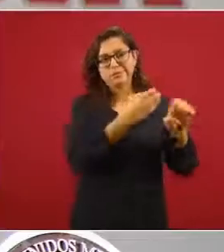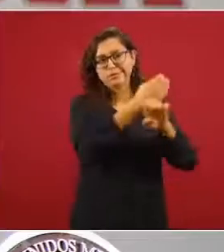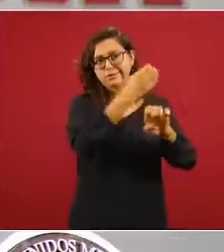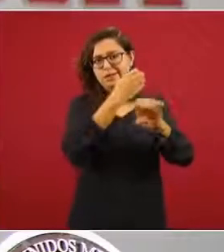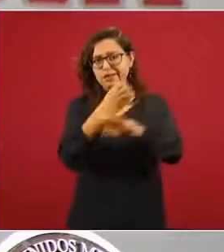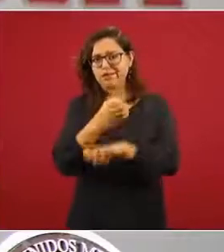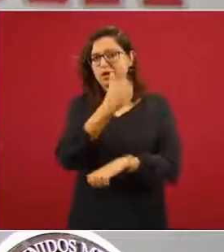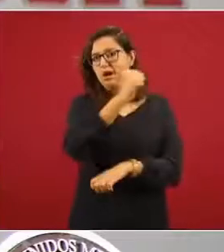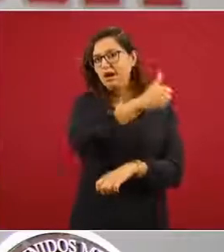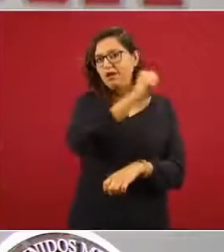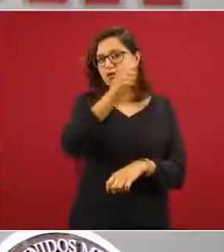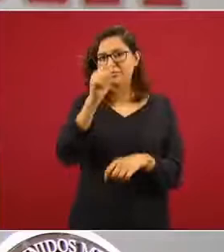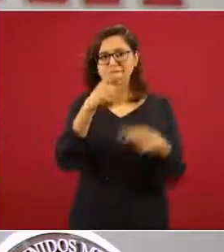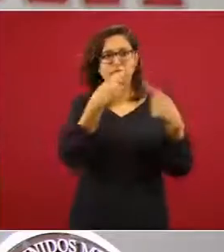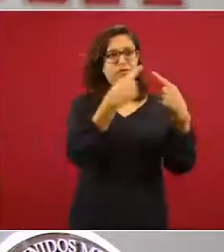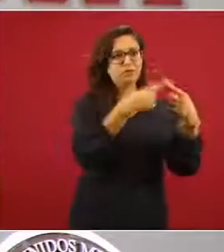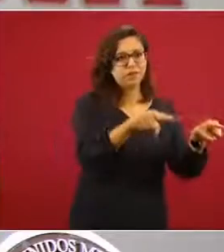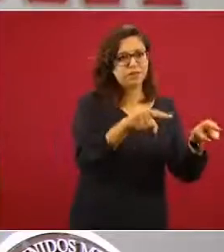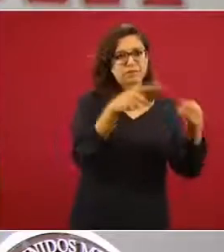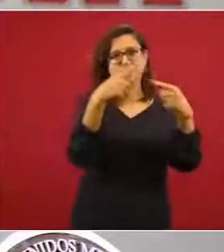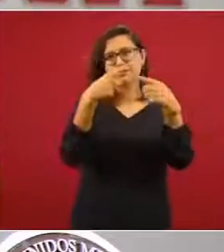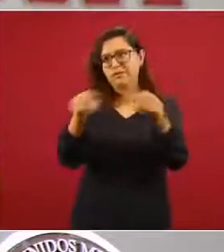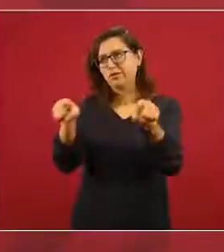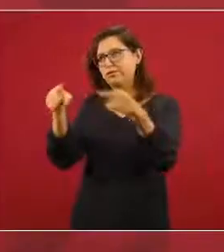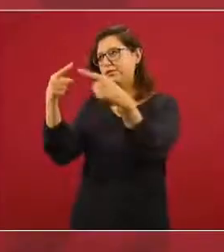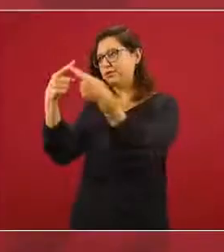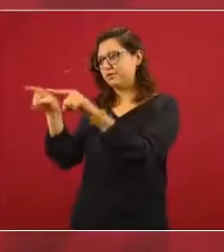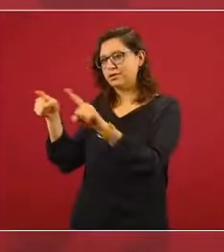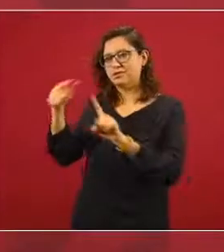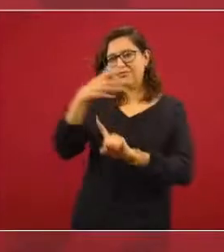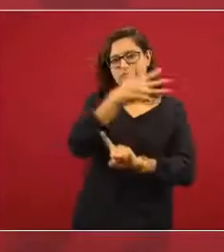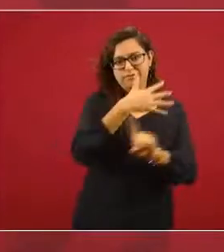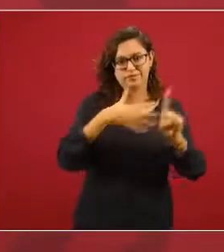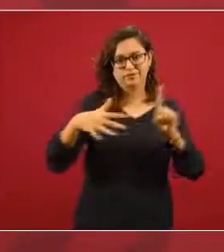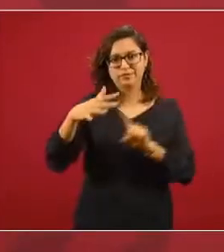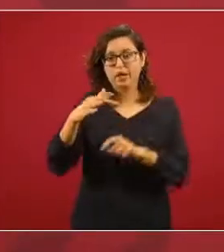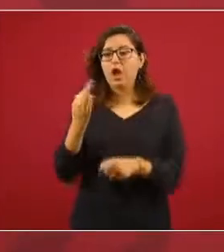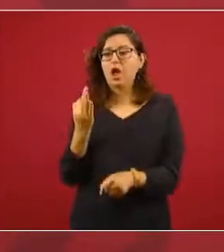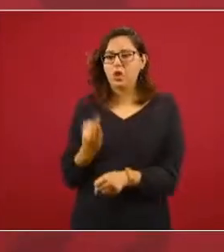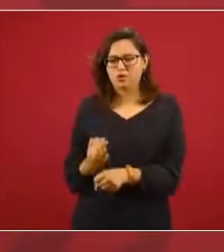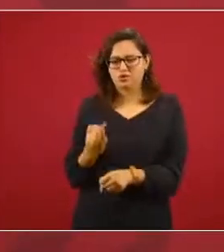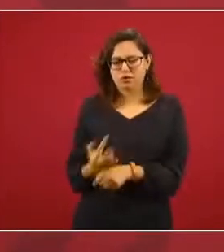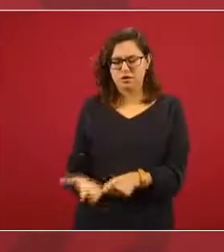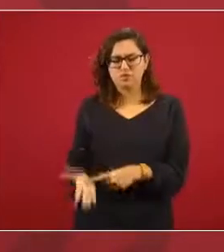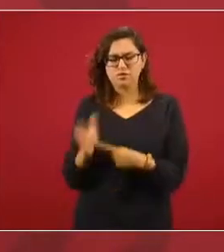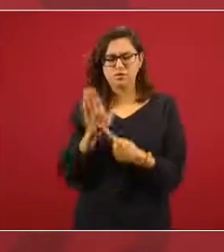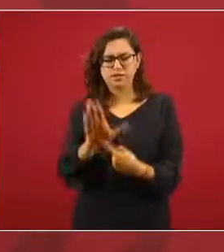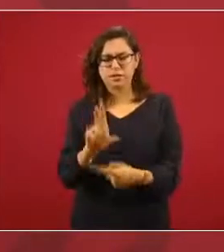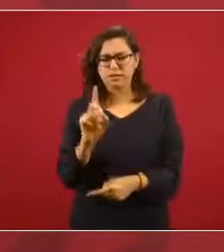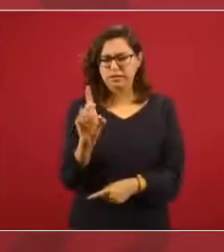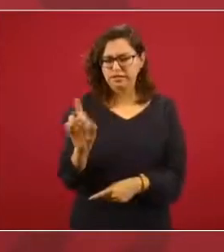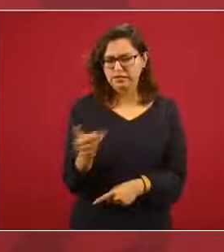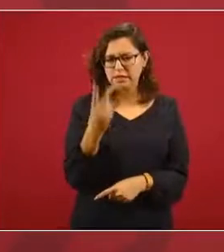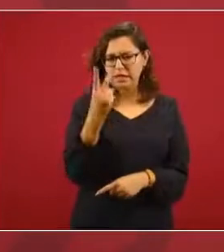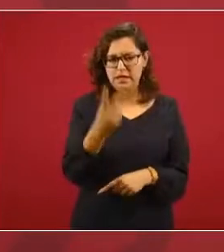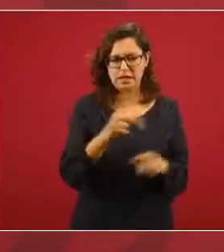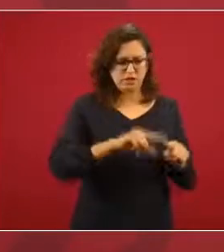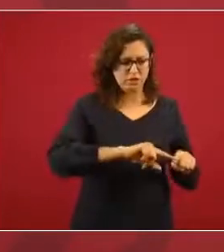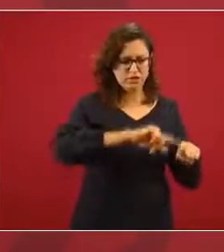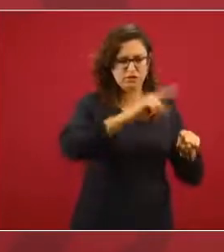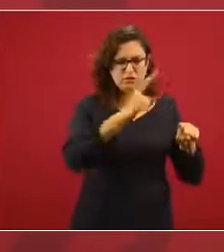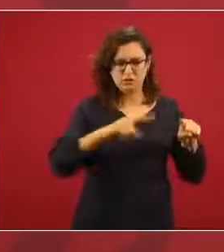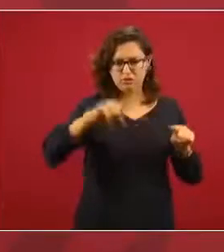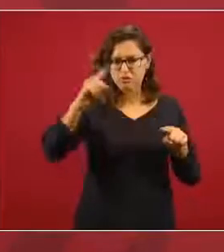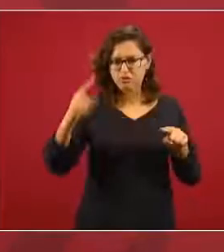se comporta de una manera diferente. Lo veremos en detalle en 32 curvas epidémicas. La velocidad a que ocurren los